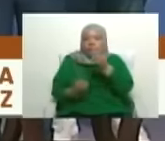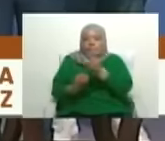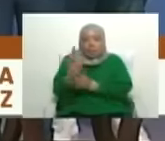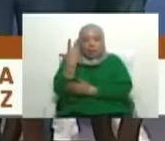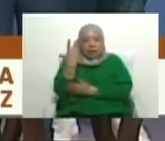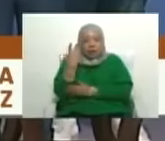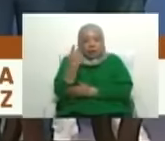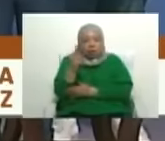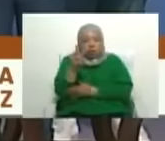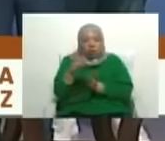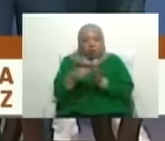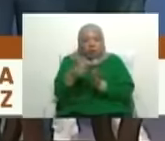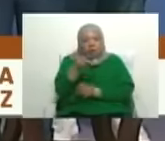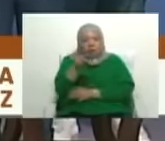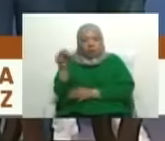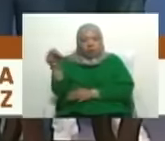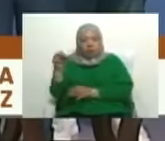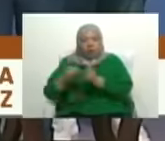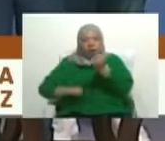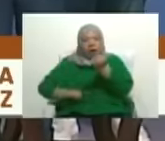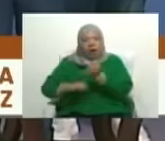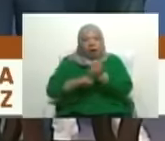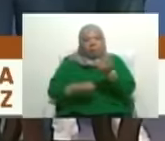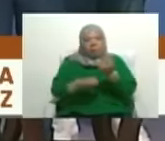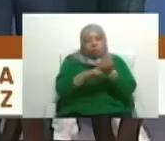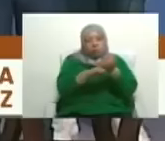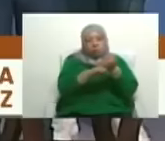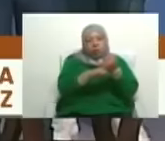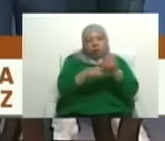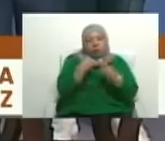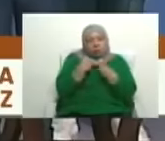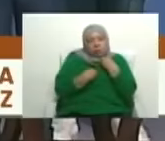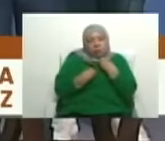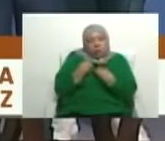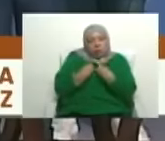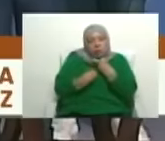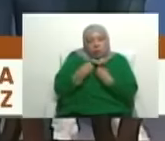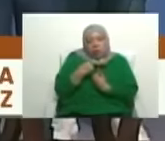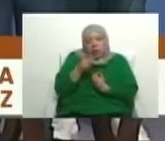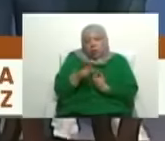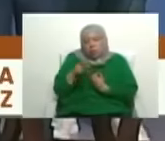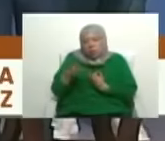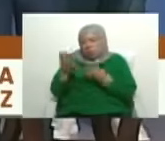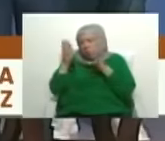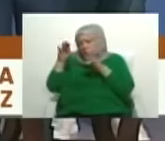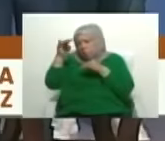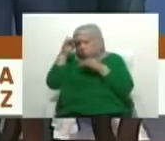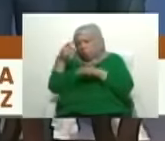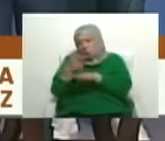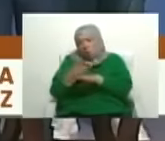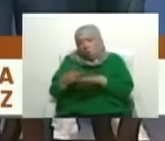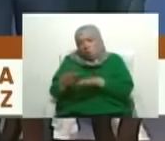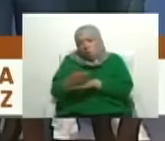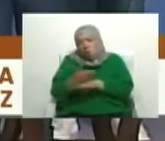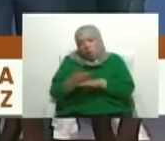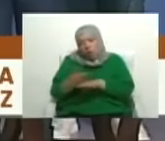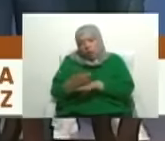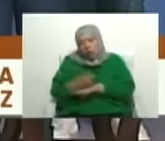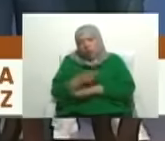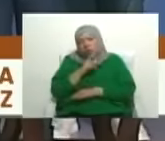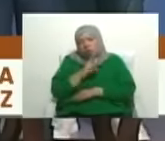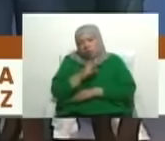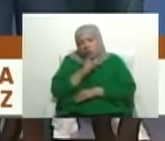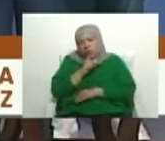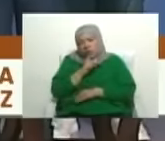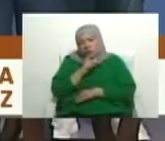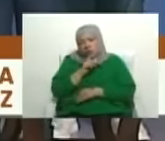decir, apoyándose en la angustia, en el sufrimiento, en la atención que el gobierno bolivariano venía haciendo de la